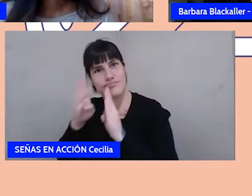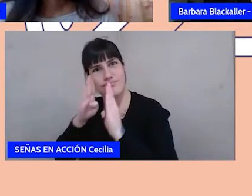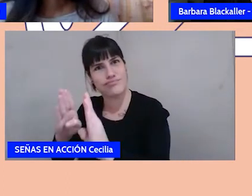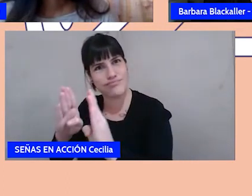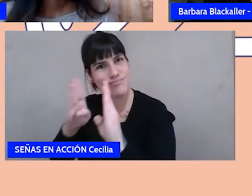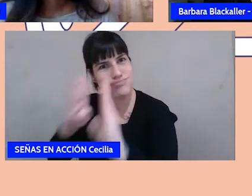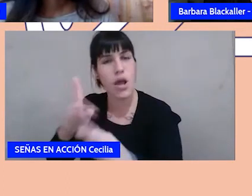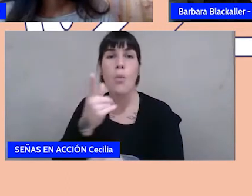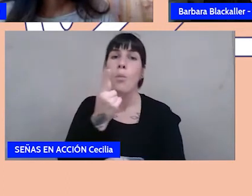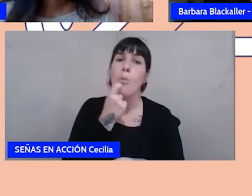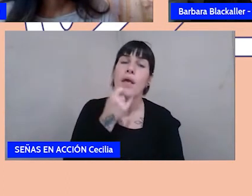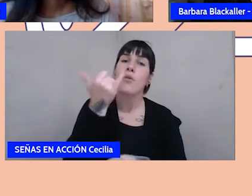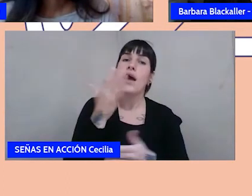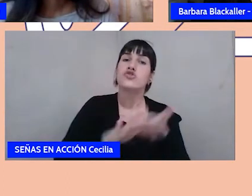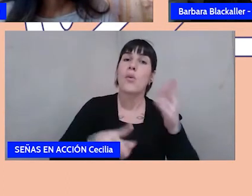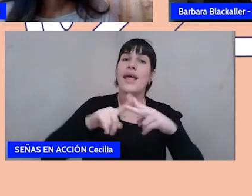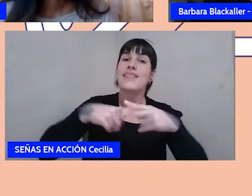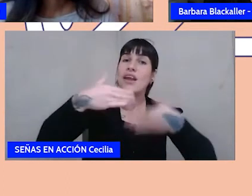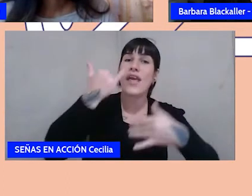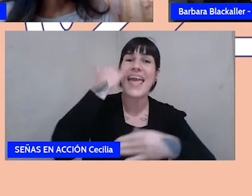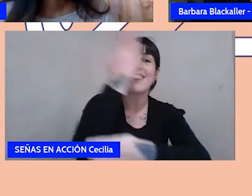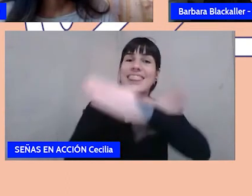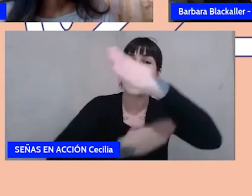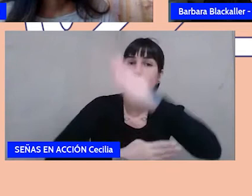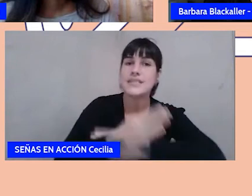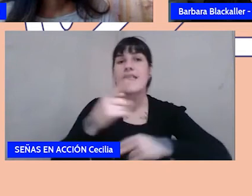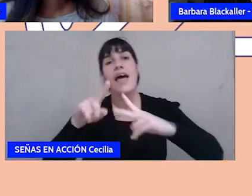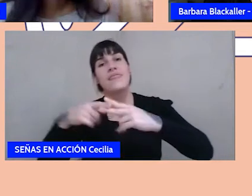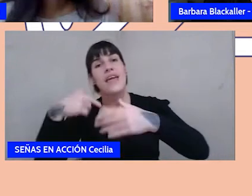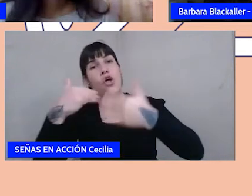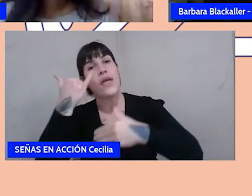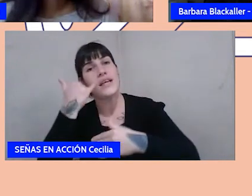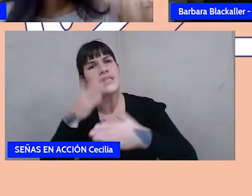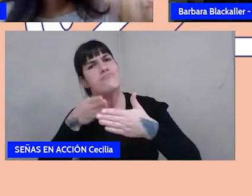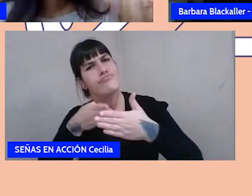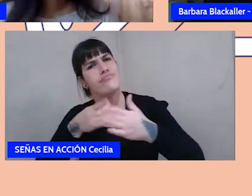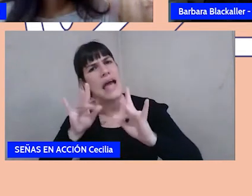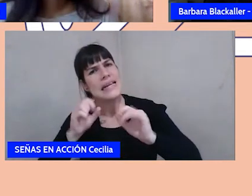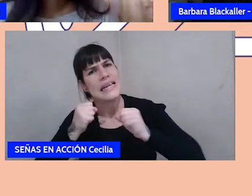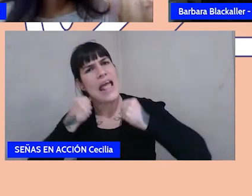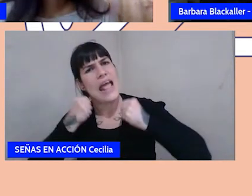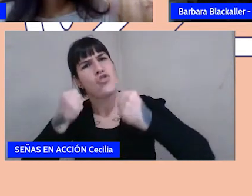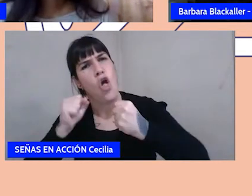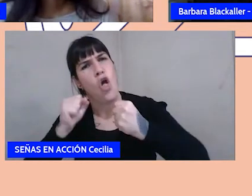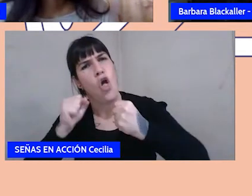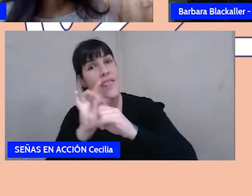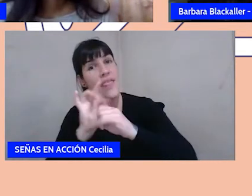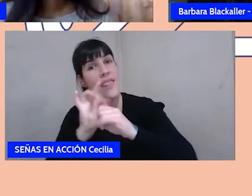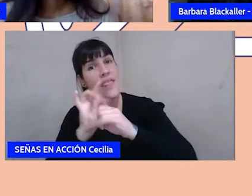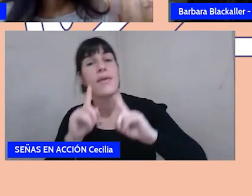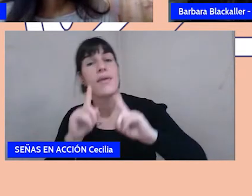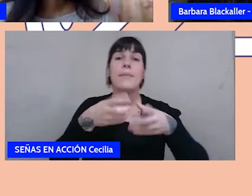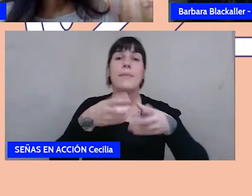de tecnologías y discapacidad, tecnologías desde el punto de vista de los retos adicionales que trajo la pandemia, y secciones específicas dirigidas